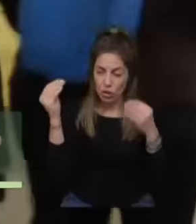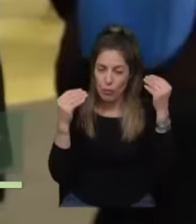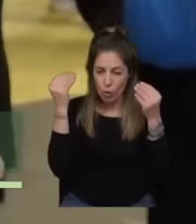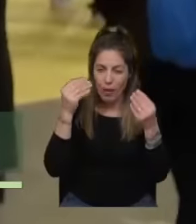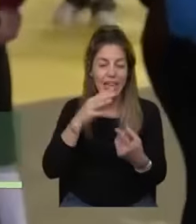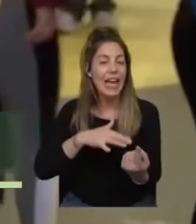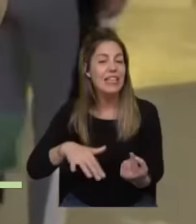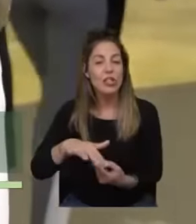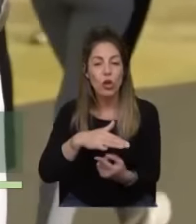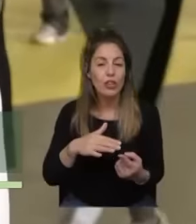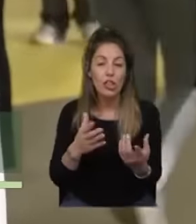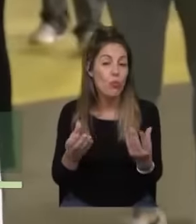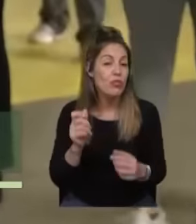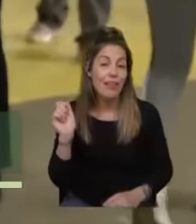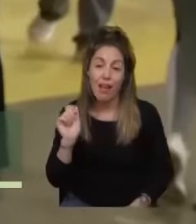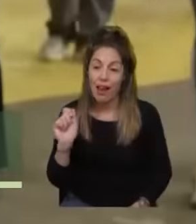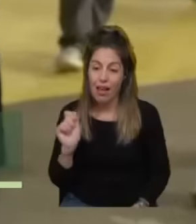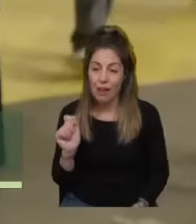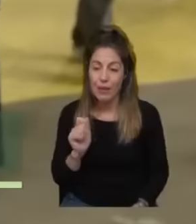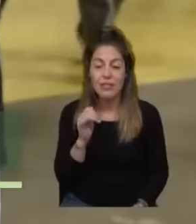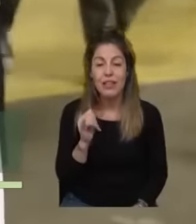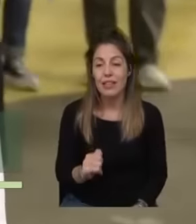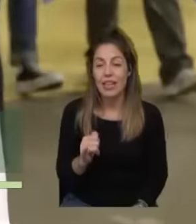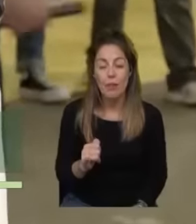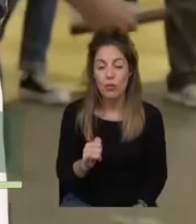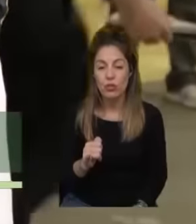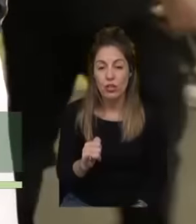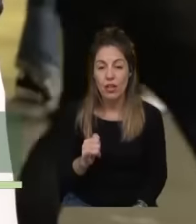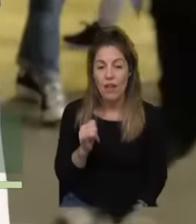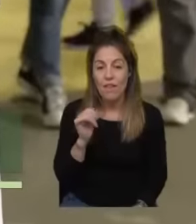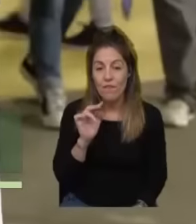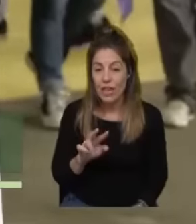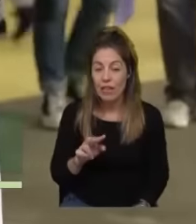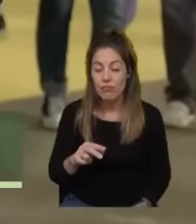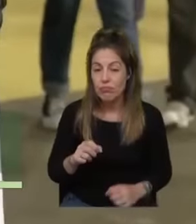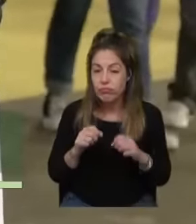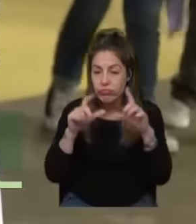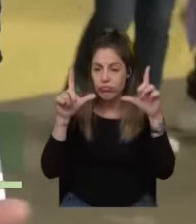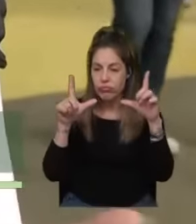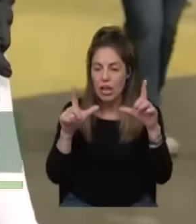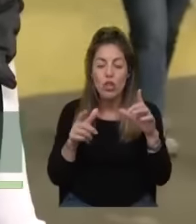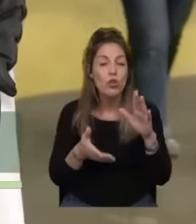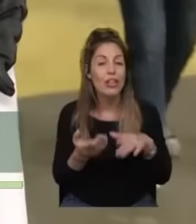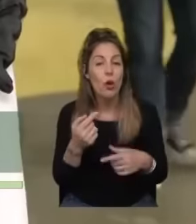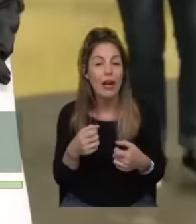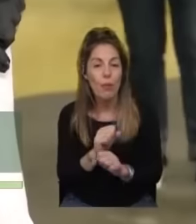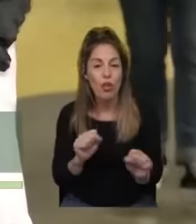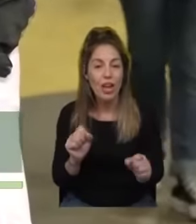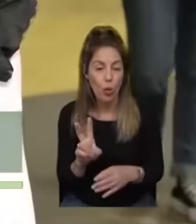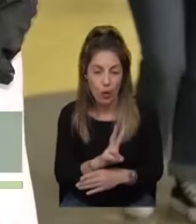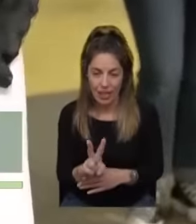contexto hay un montón de alarmas que tenemos que tener bien encendidas, sobre todo para poder